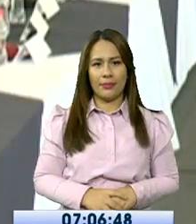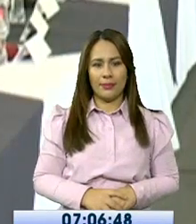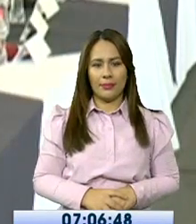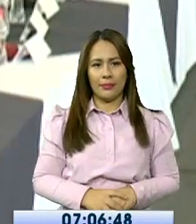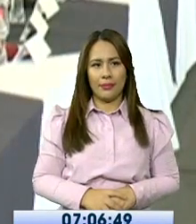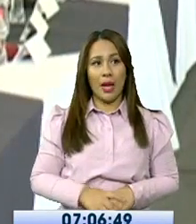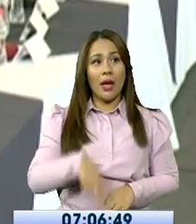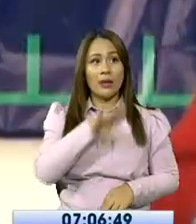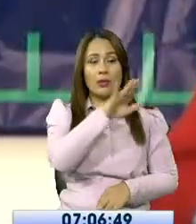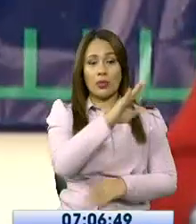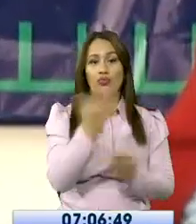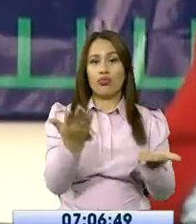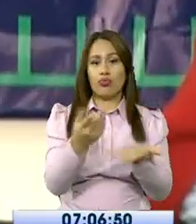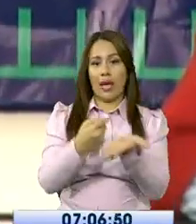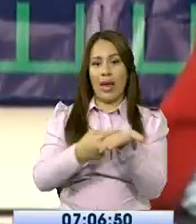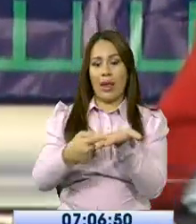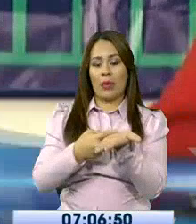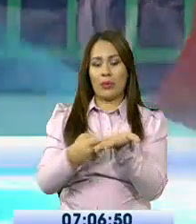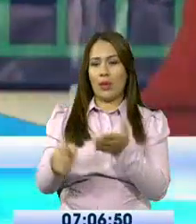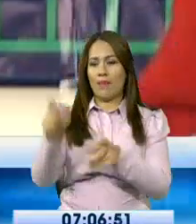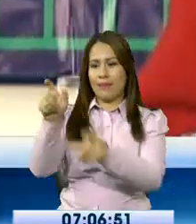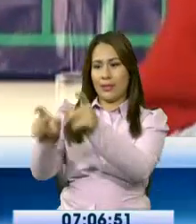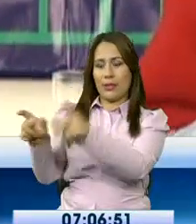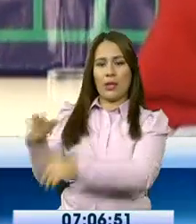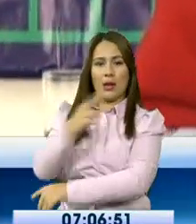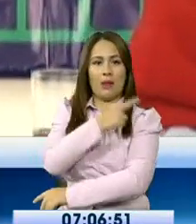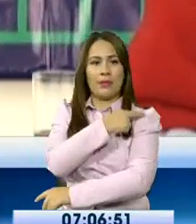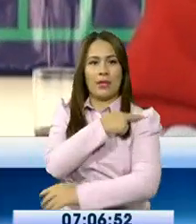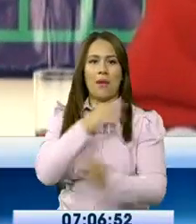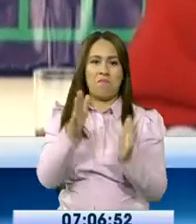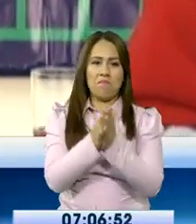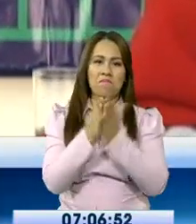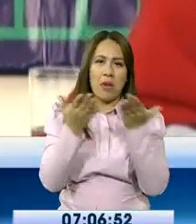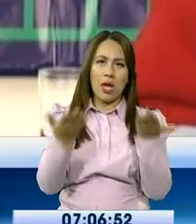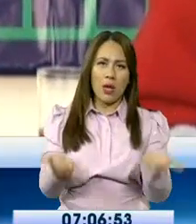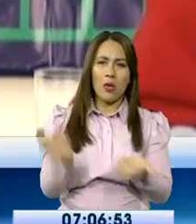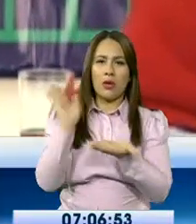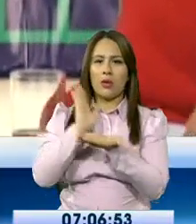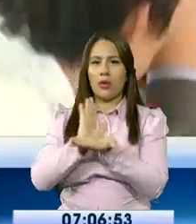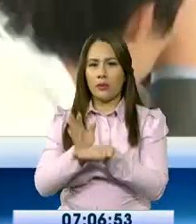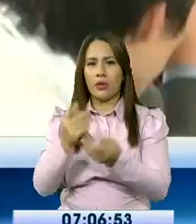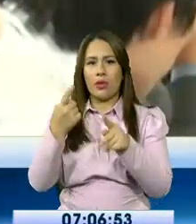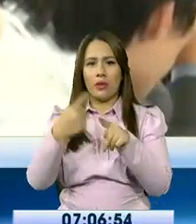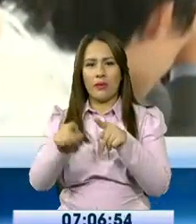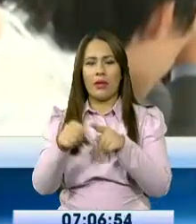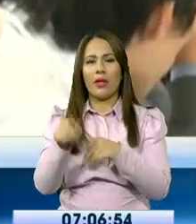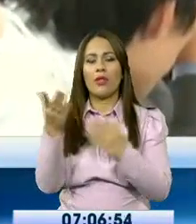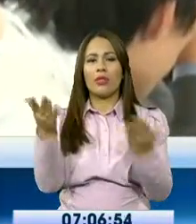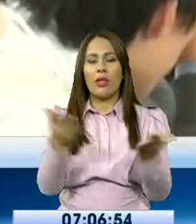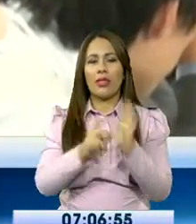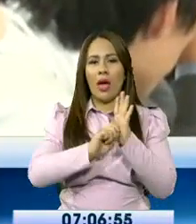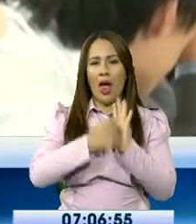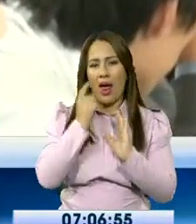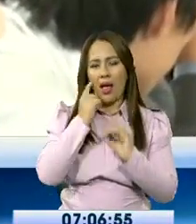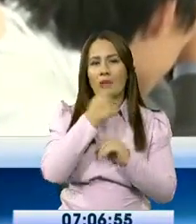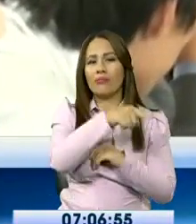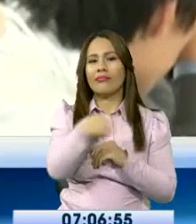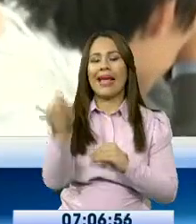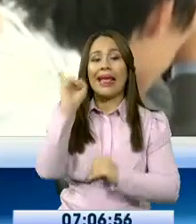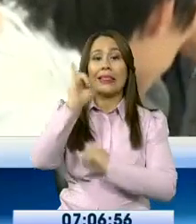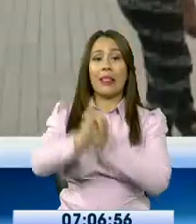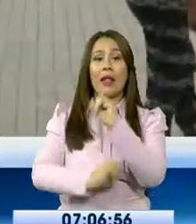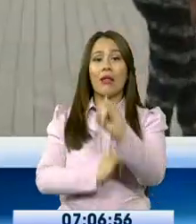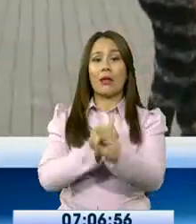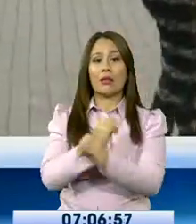En su primer encuentro con la prensa internacional, el presidente de la República, Lenín Moreno, anunciaba que en los próximos días dará una respuesta a los